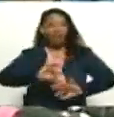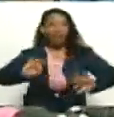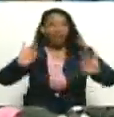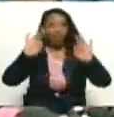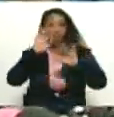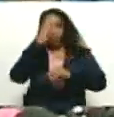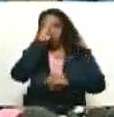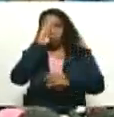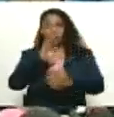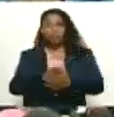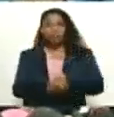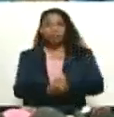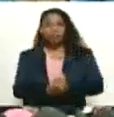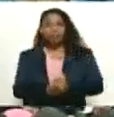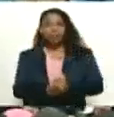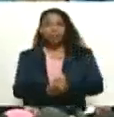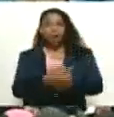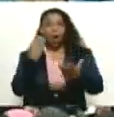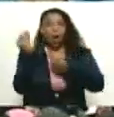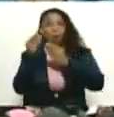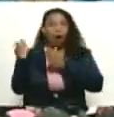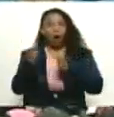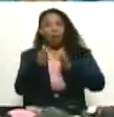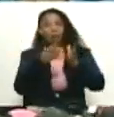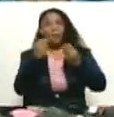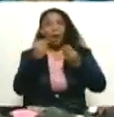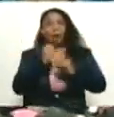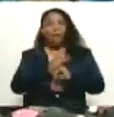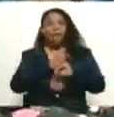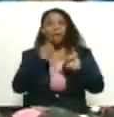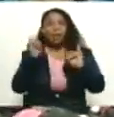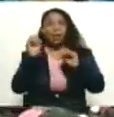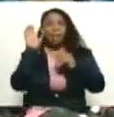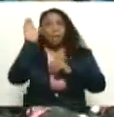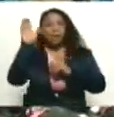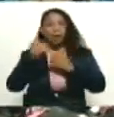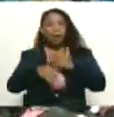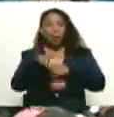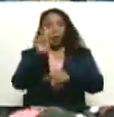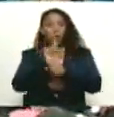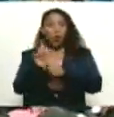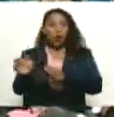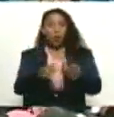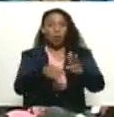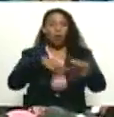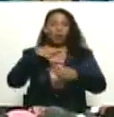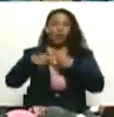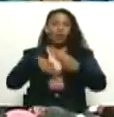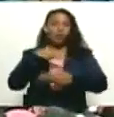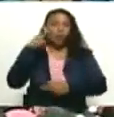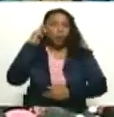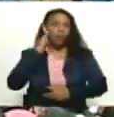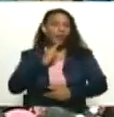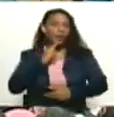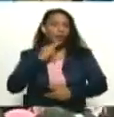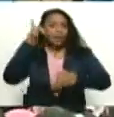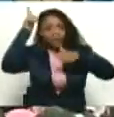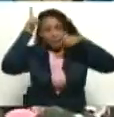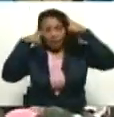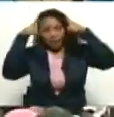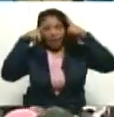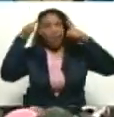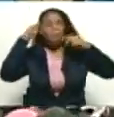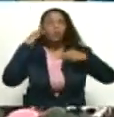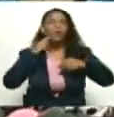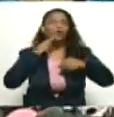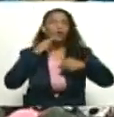Nadie dude cuál es el camino para sacar esta patria adelante. El único camino es la revolución bolivariana. Es con Chávez, es con Bolívar,